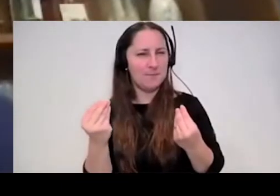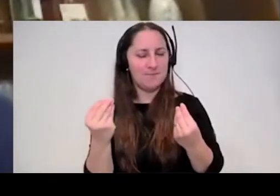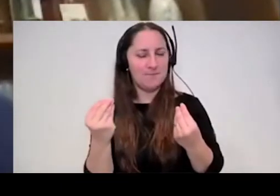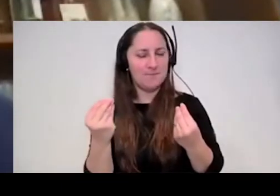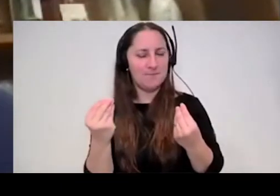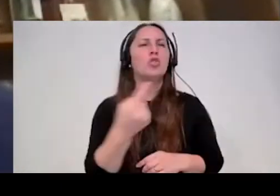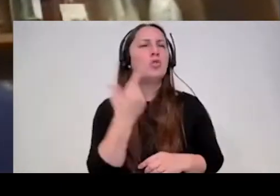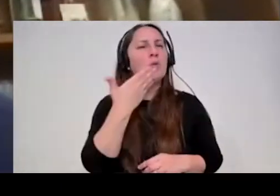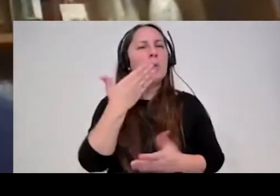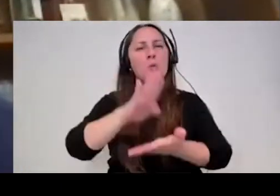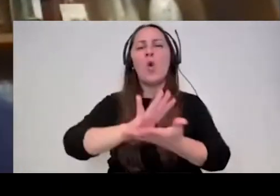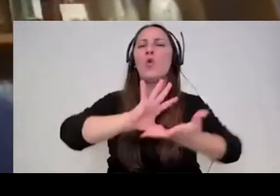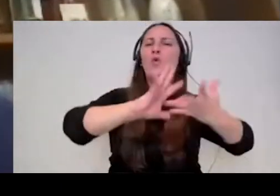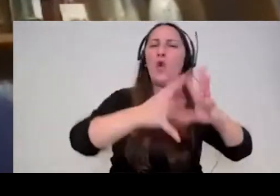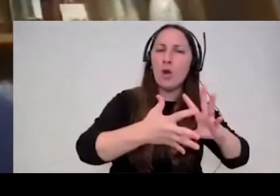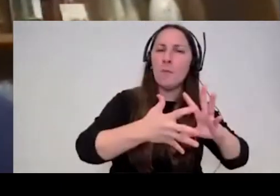tipo, clase